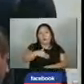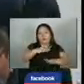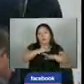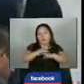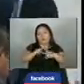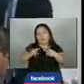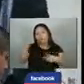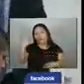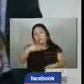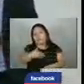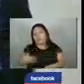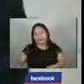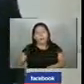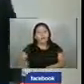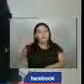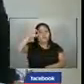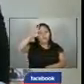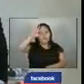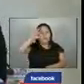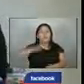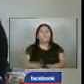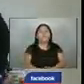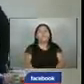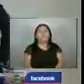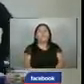y al expresidente Mauricio Funes.